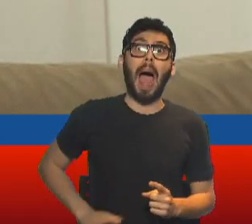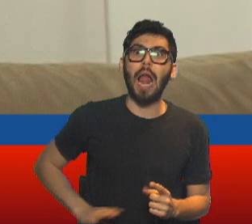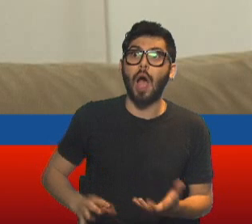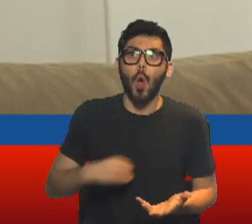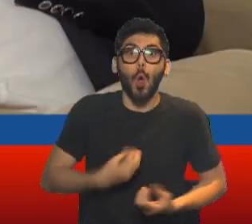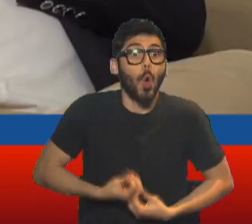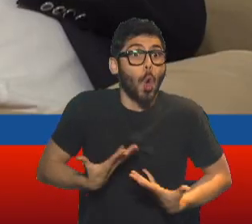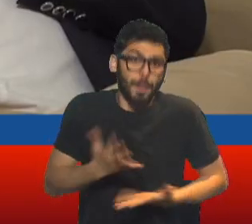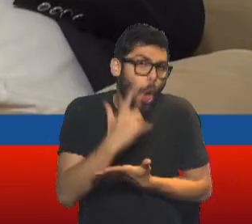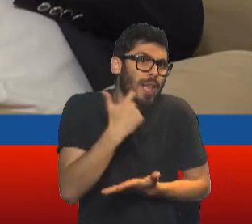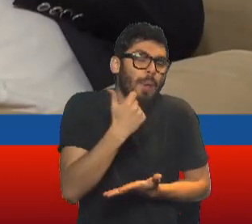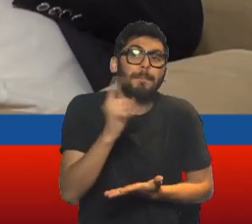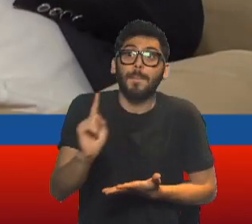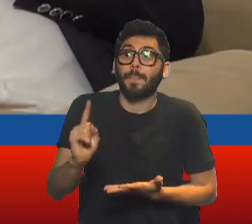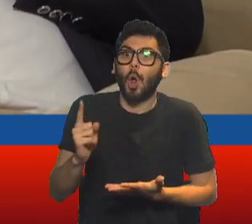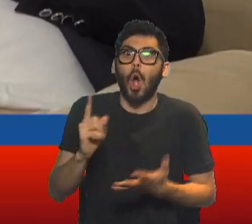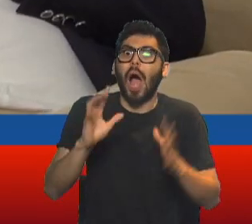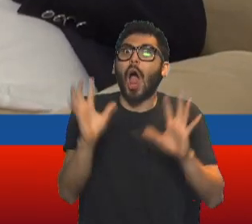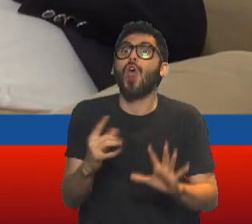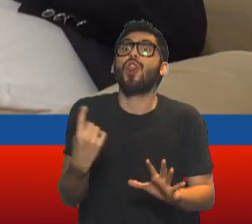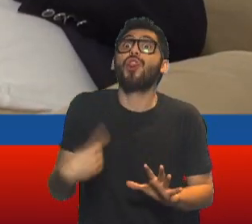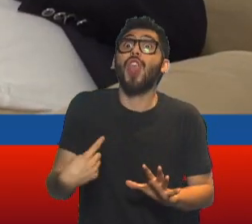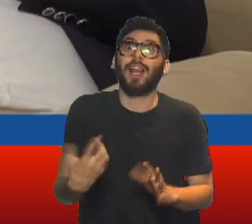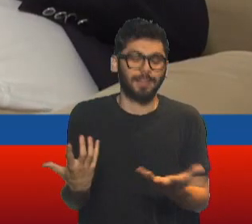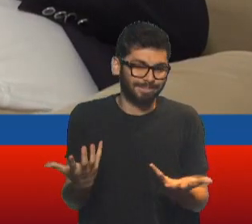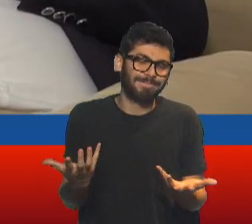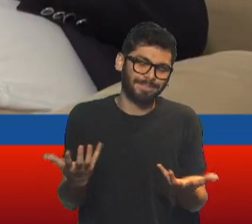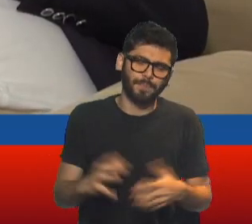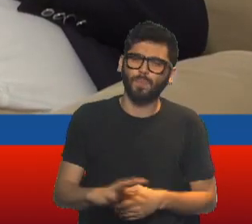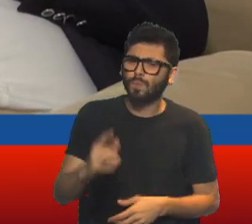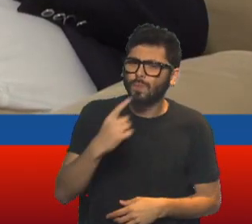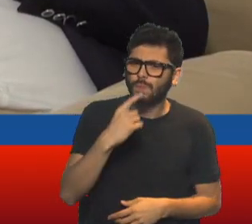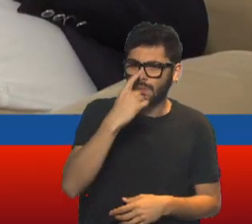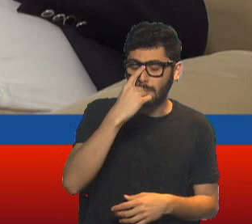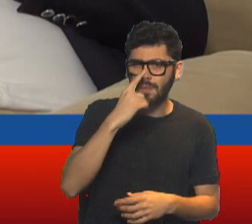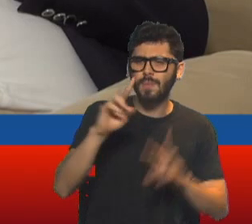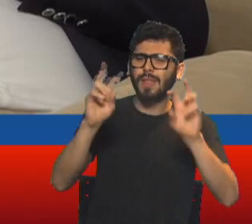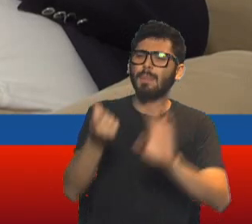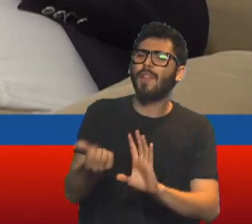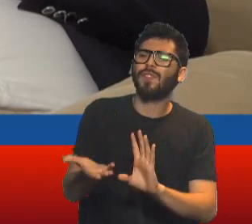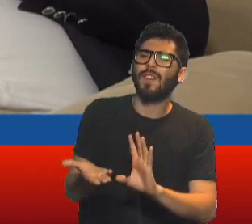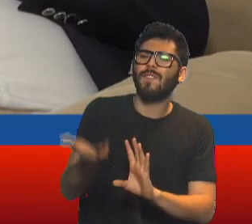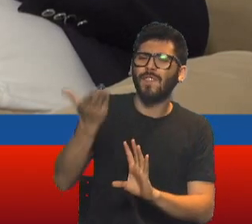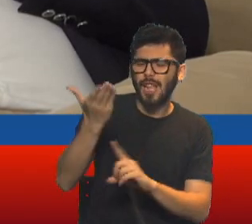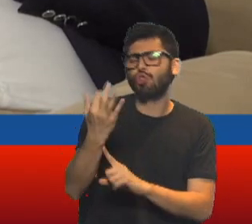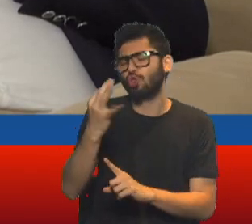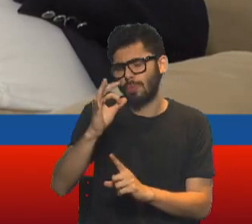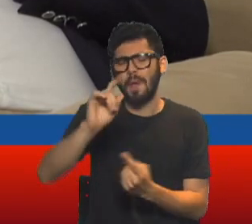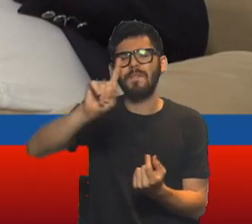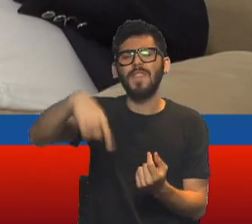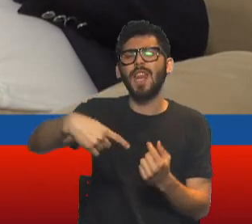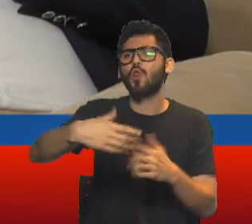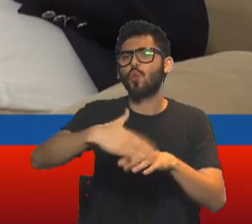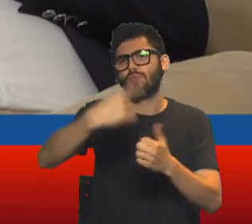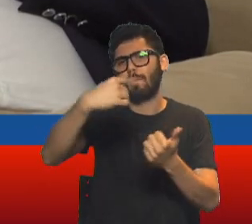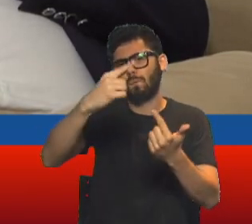voluntad, que es sano, pero sin saber bien qué nos pasó. No hay un buen diagnóstico de la cuestión de inflación, porque es cierto, es multicausal la inflación, pero